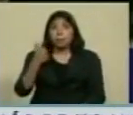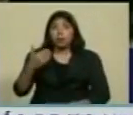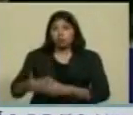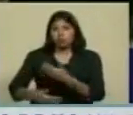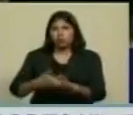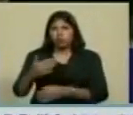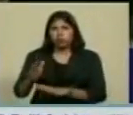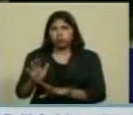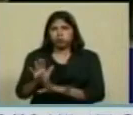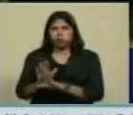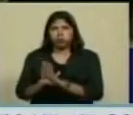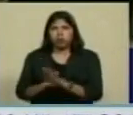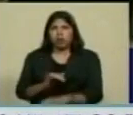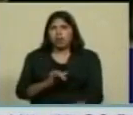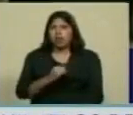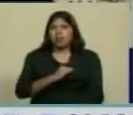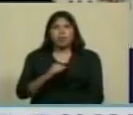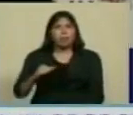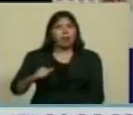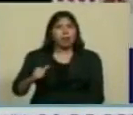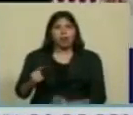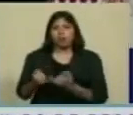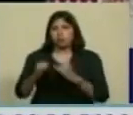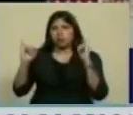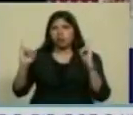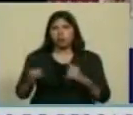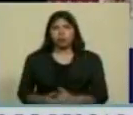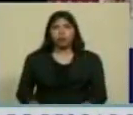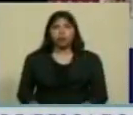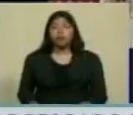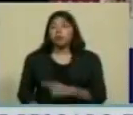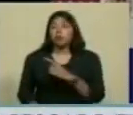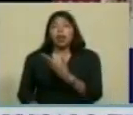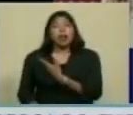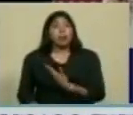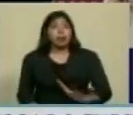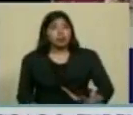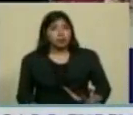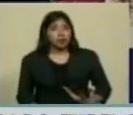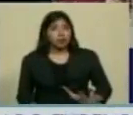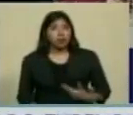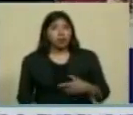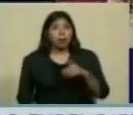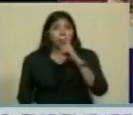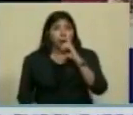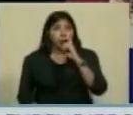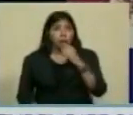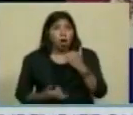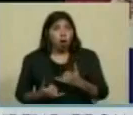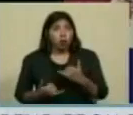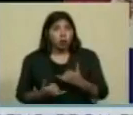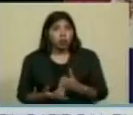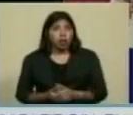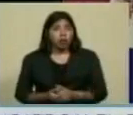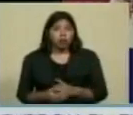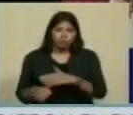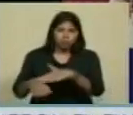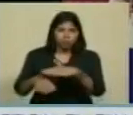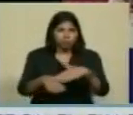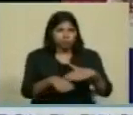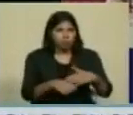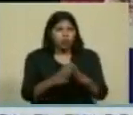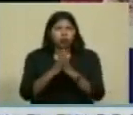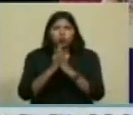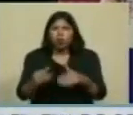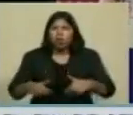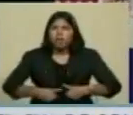la independencia y nuestra soberanía. El presidente Nicolás Maduro en esta ocasión ha solicitado el esfuerzo de todos los